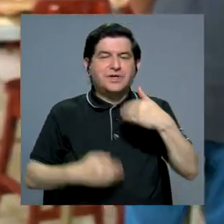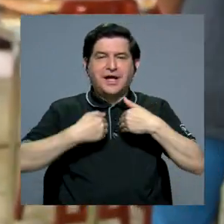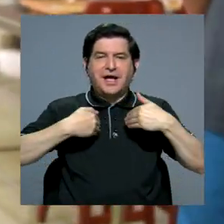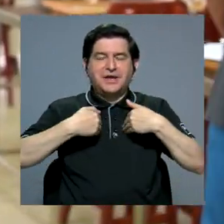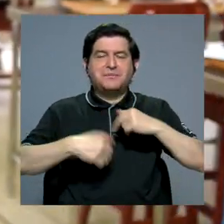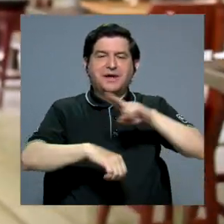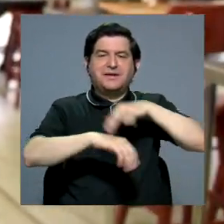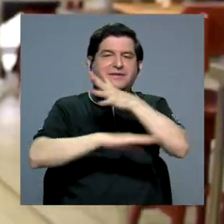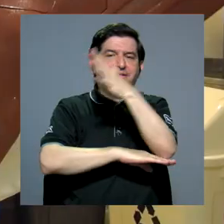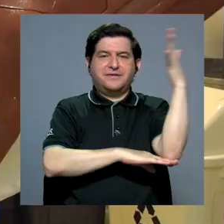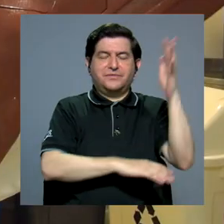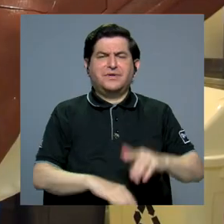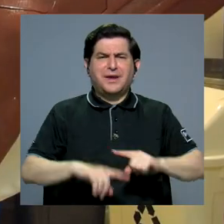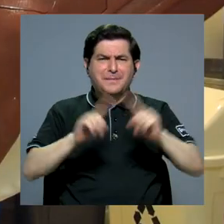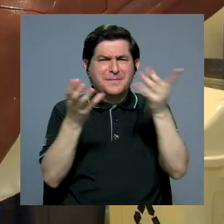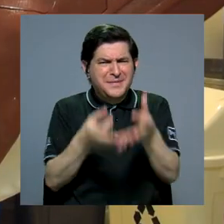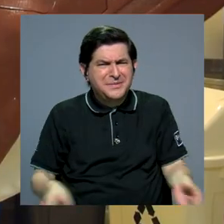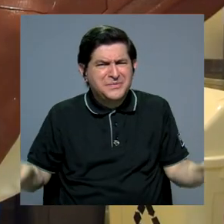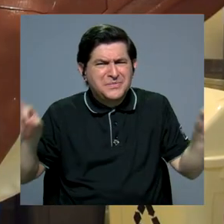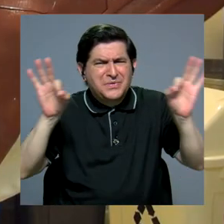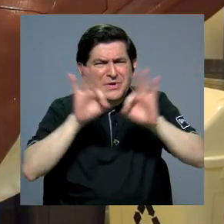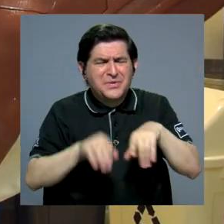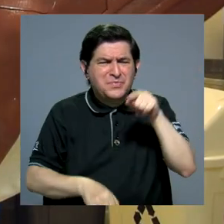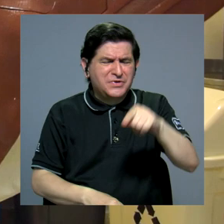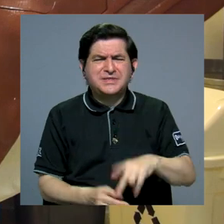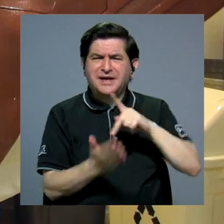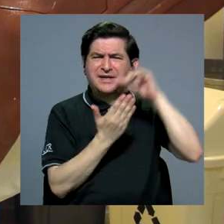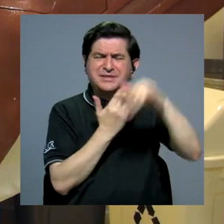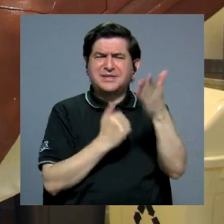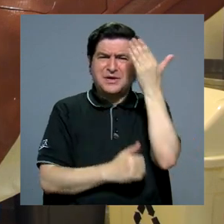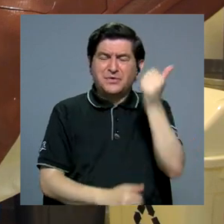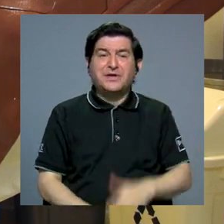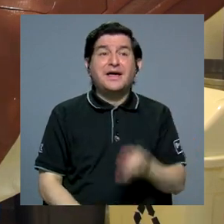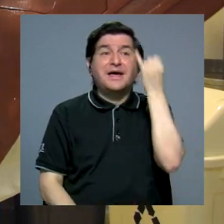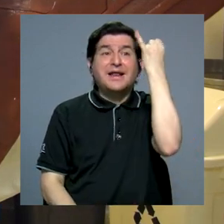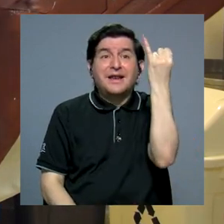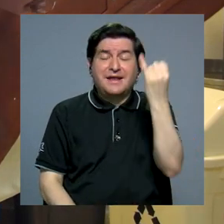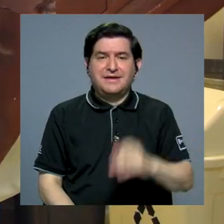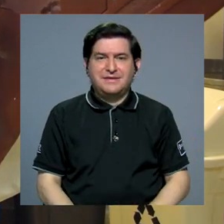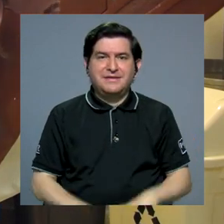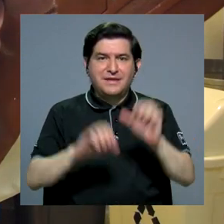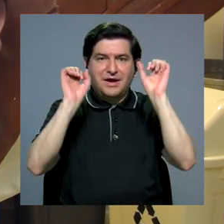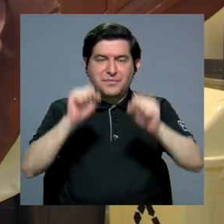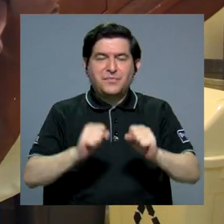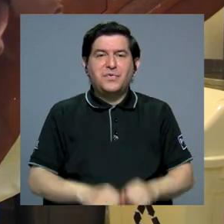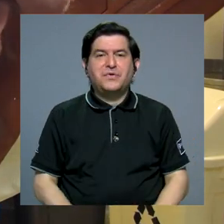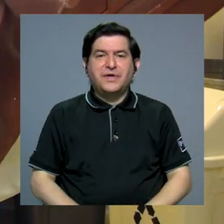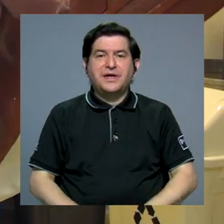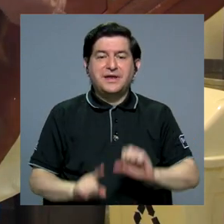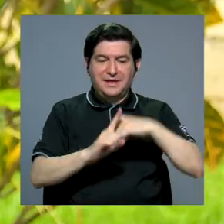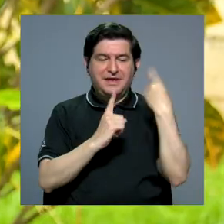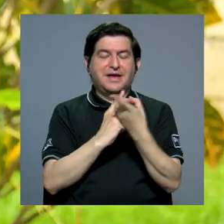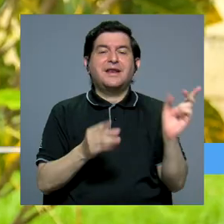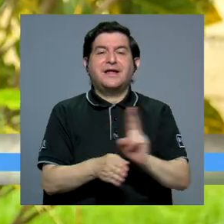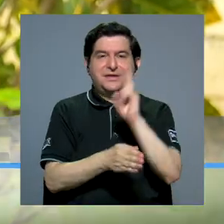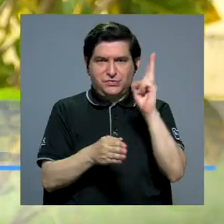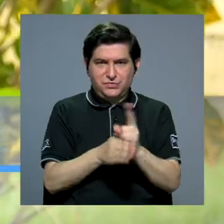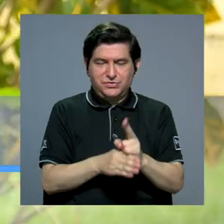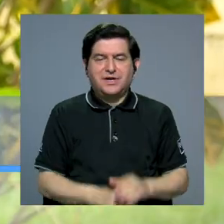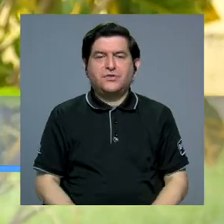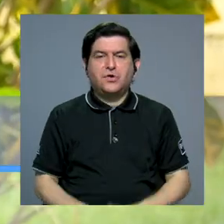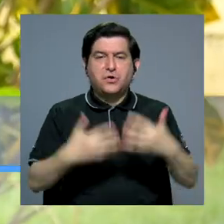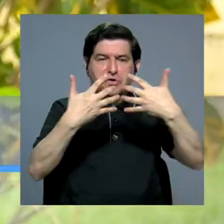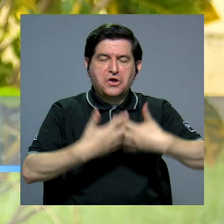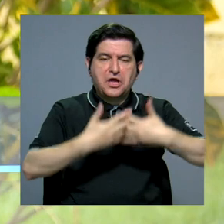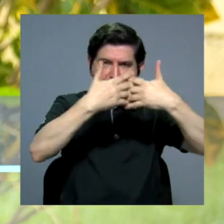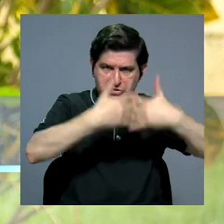animales silvestres. ¿Pero por qué es importante este proyecto? La idea es ponerlo a la orden de la sociedad. ¿En términos de qué? De la